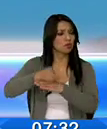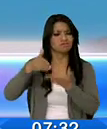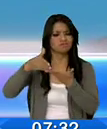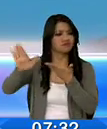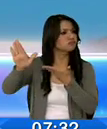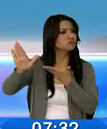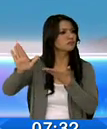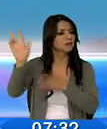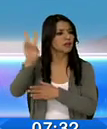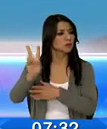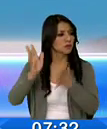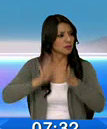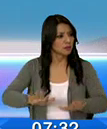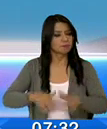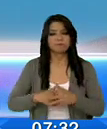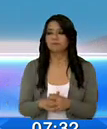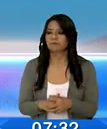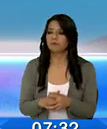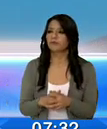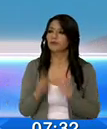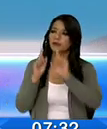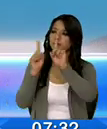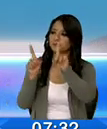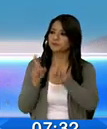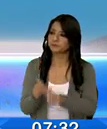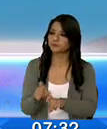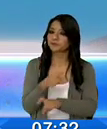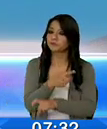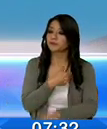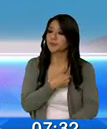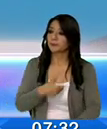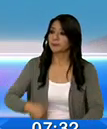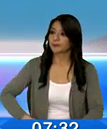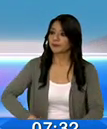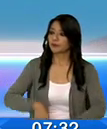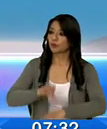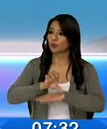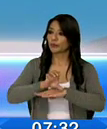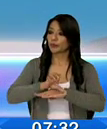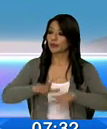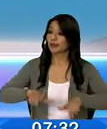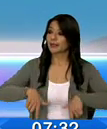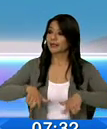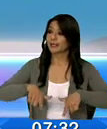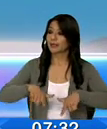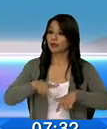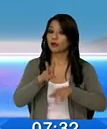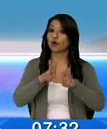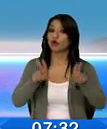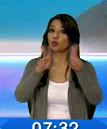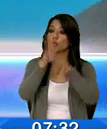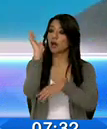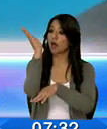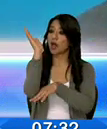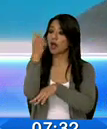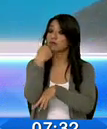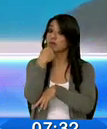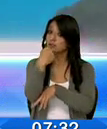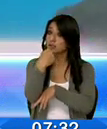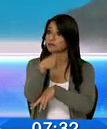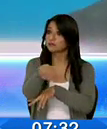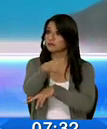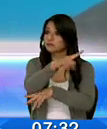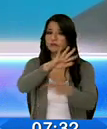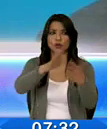definitivamente se vaya de Venezuela. ¿Cómo han tomado esa intervención del presidente ecuatoriano Lenín Moreno en la ONU, en donde ha instado a